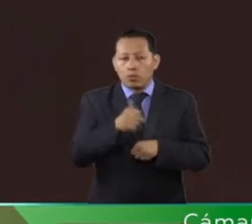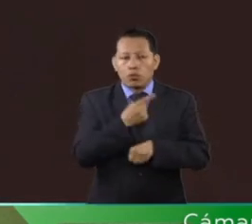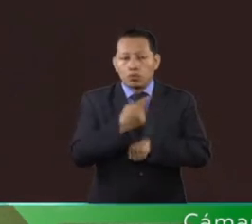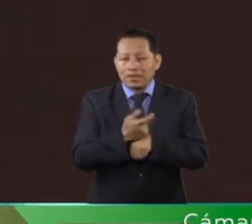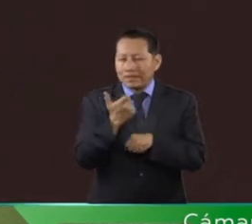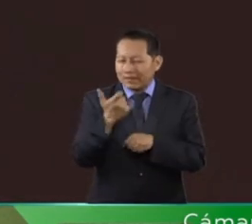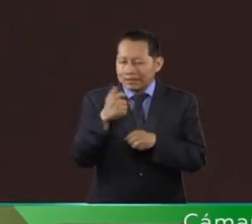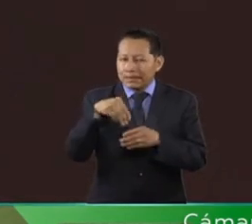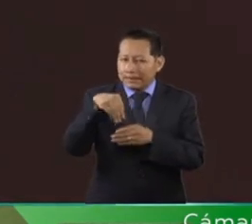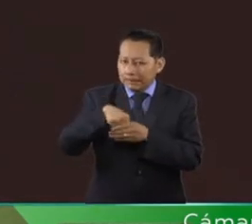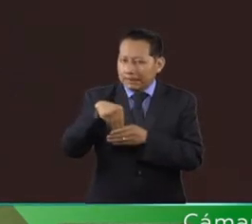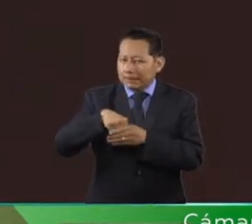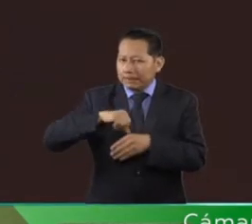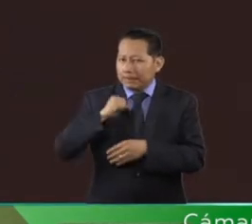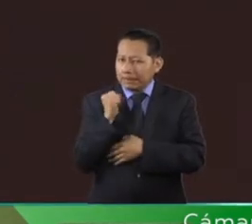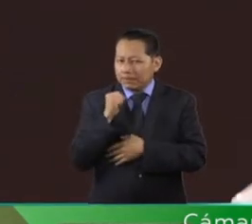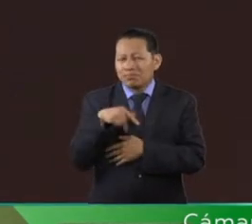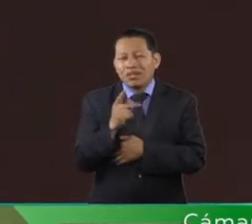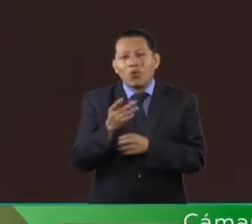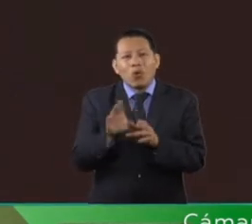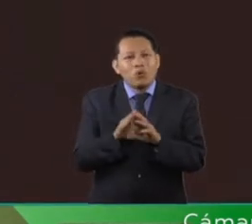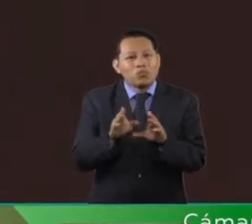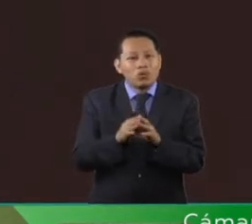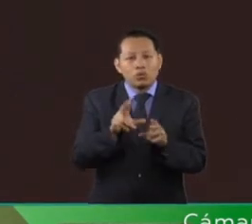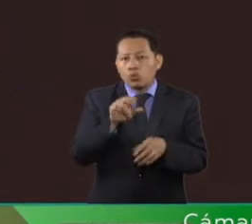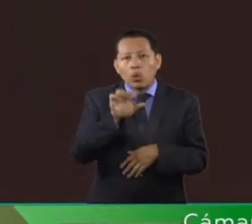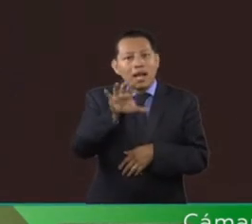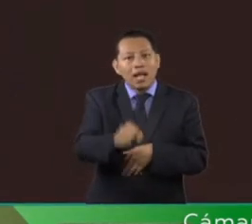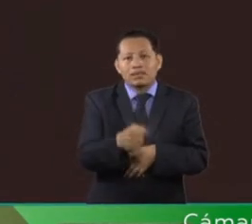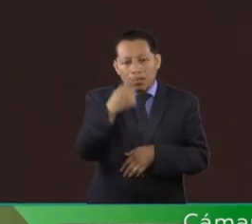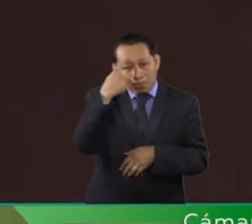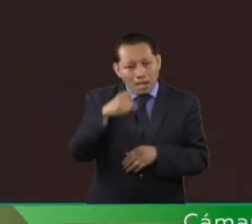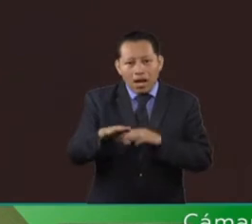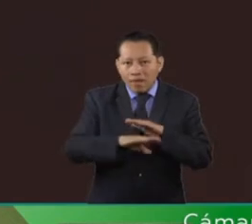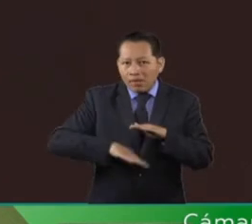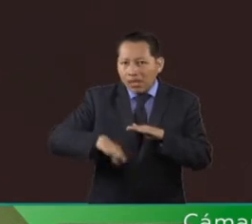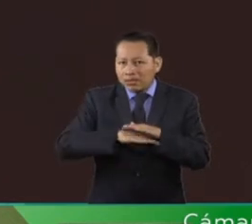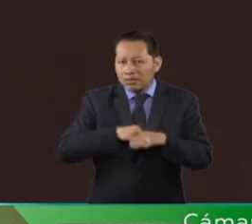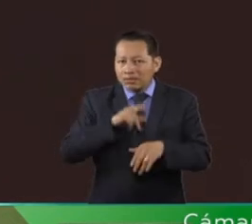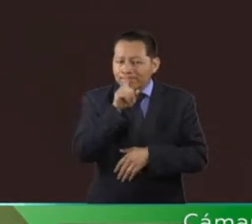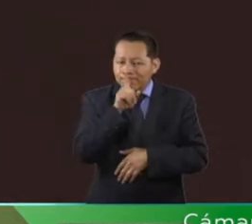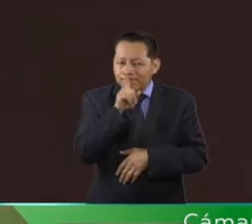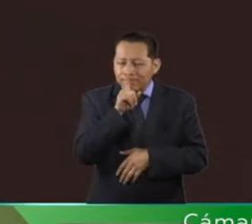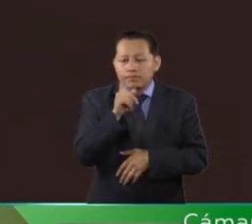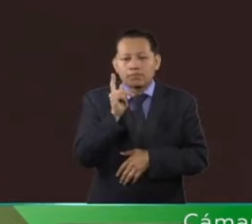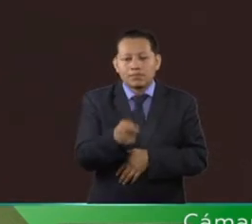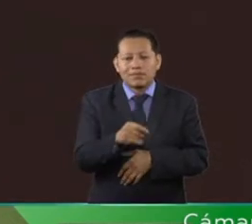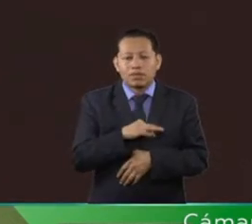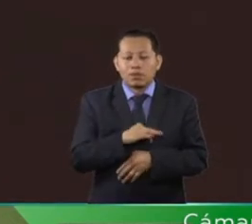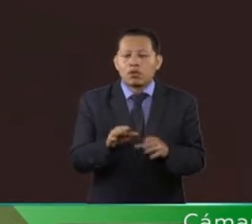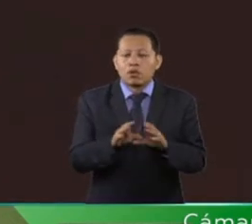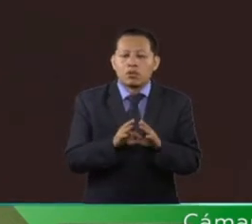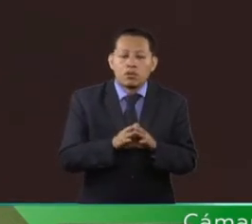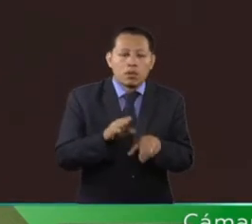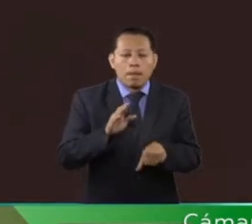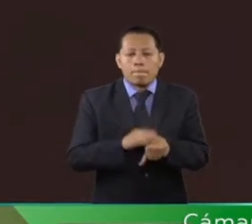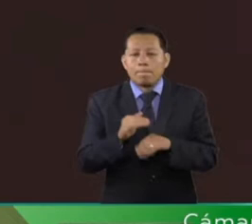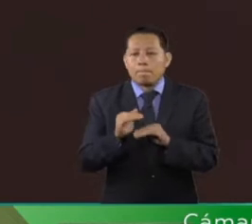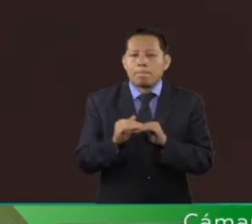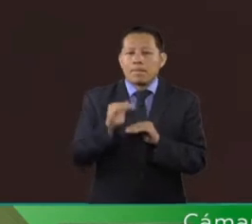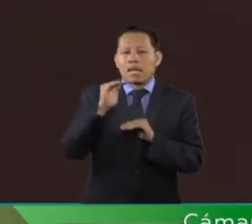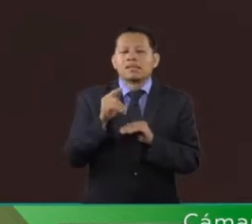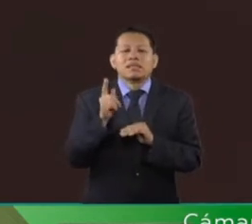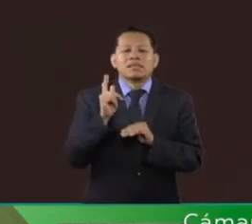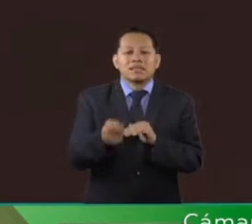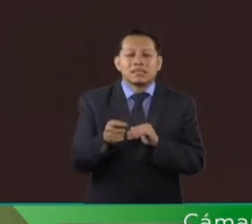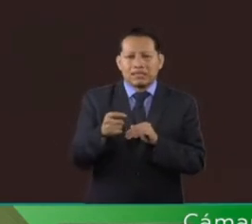ahorrar, pero ¿cómo ahorrar si ni siquiera alcanza para lo más básico? Entre los incrementos más significativos están